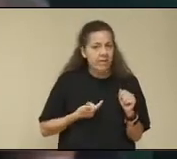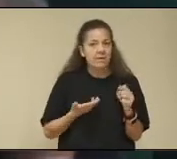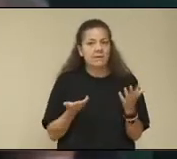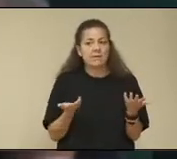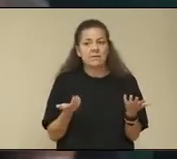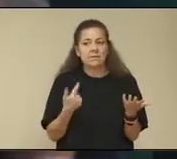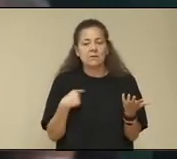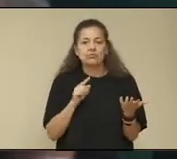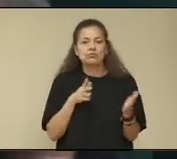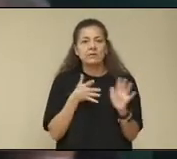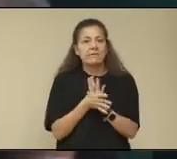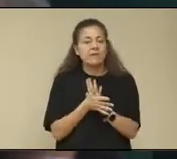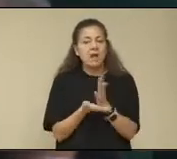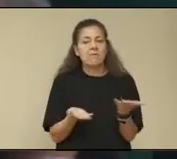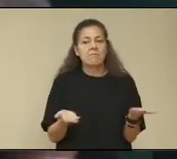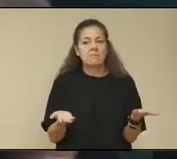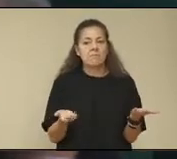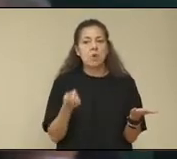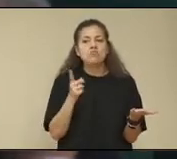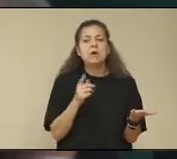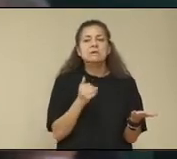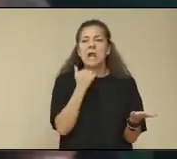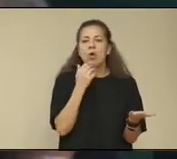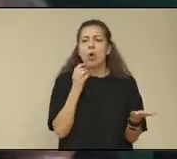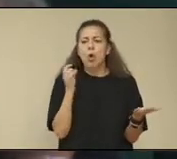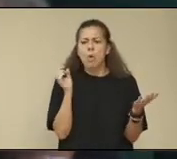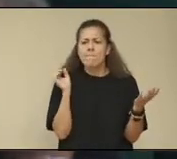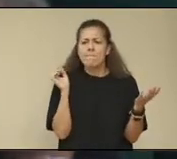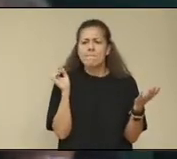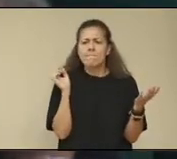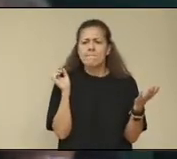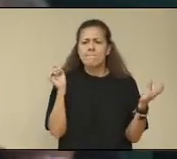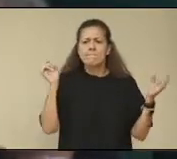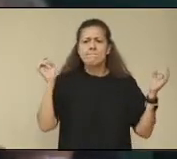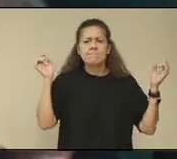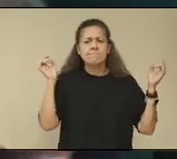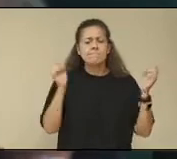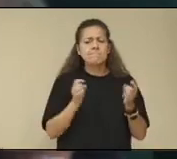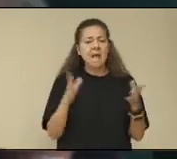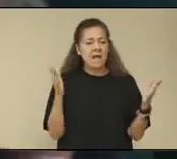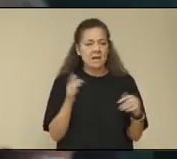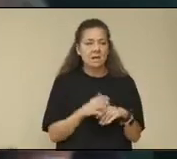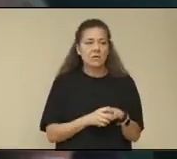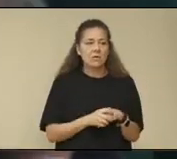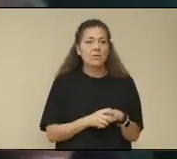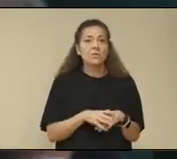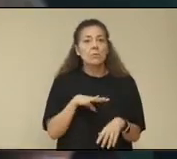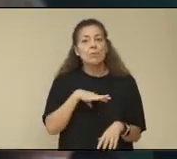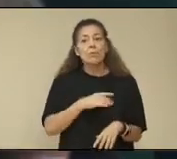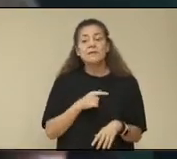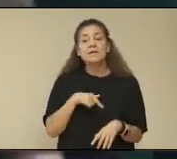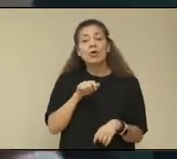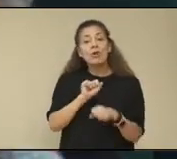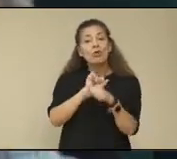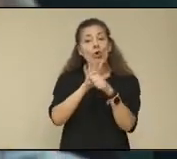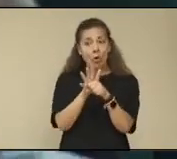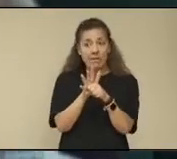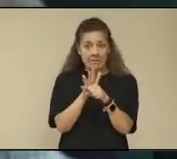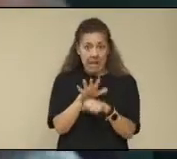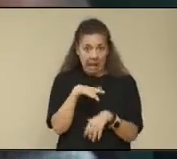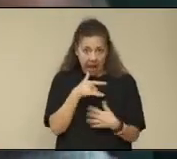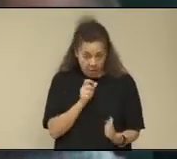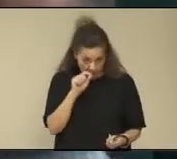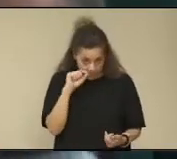que no es una varita mágica, ¿no? Y quizá con COVID-19 lo estamos viendo,